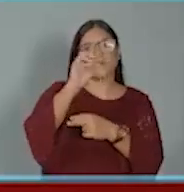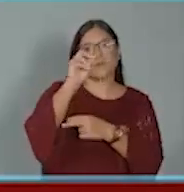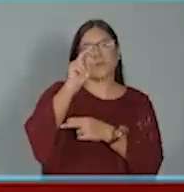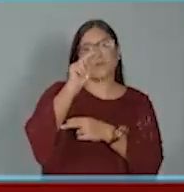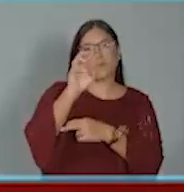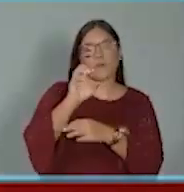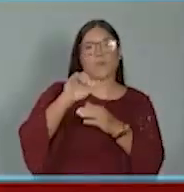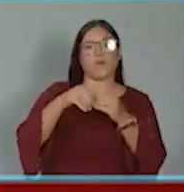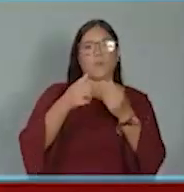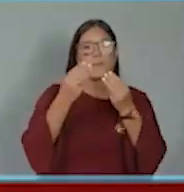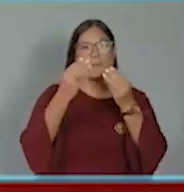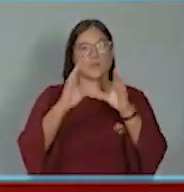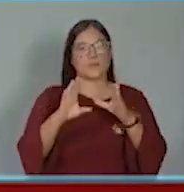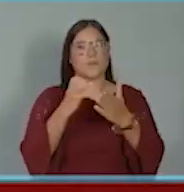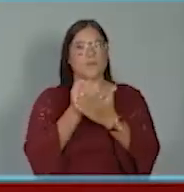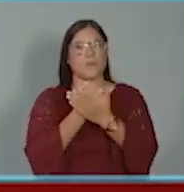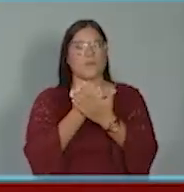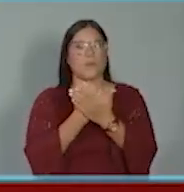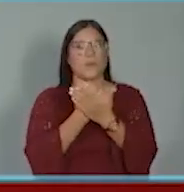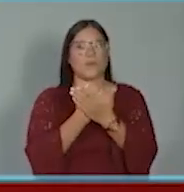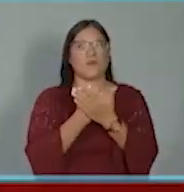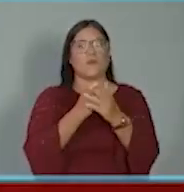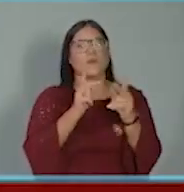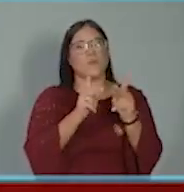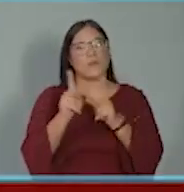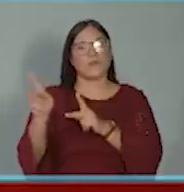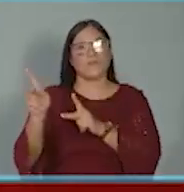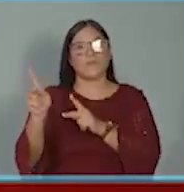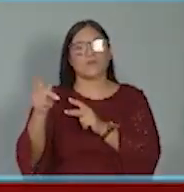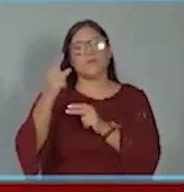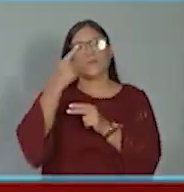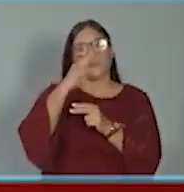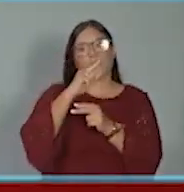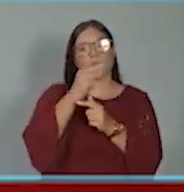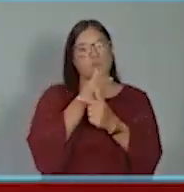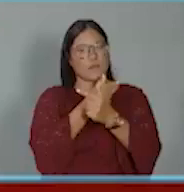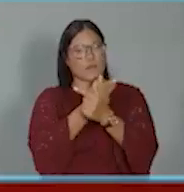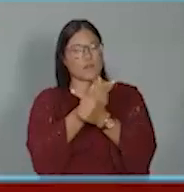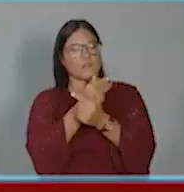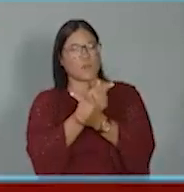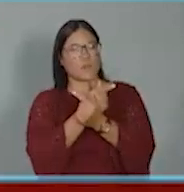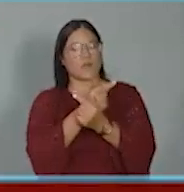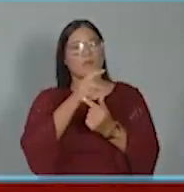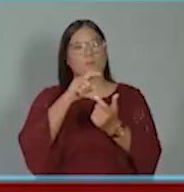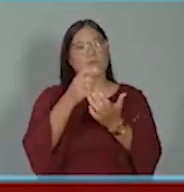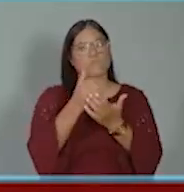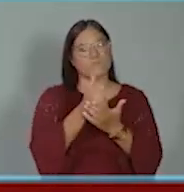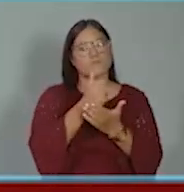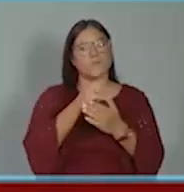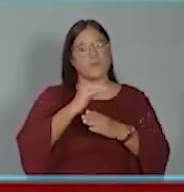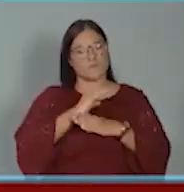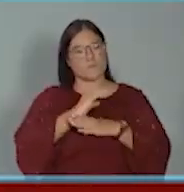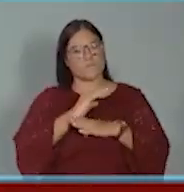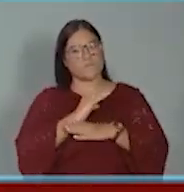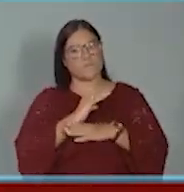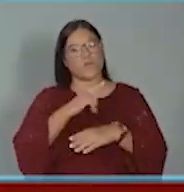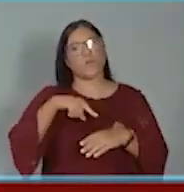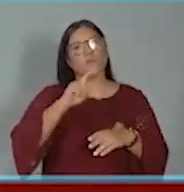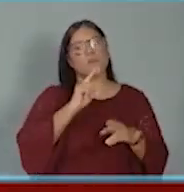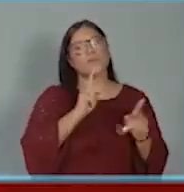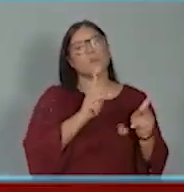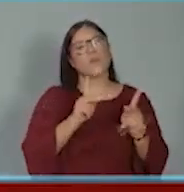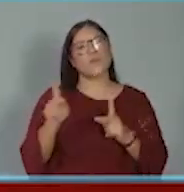One como en el Ministerio de economía planificación y desarrollo para asegurar los recursos que nos permitan la calidad de la cobertura nosotros estamos